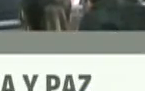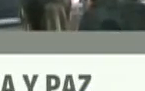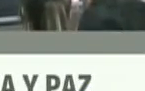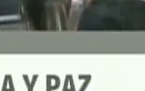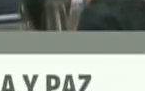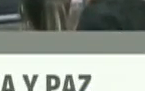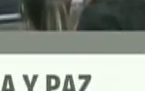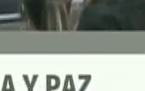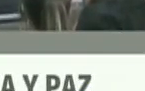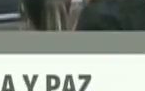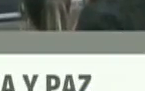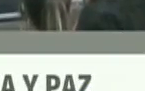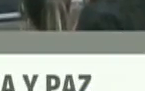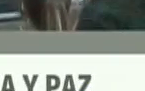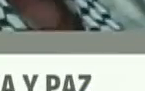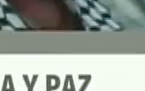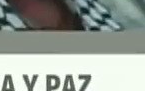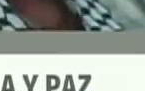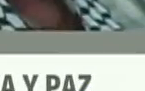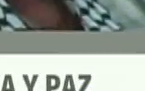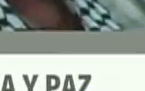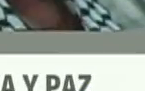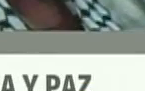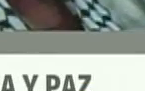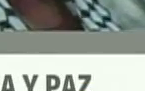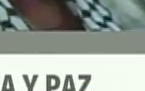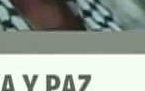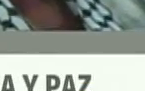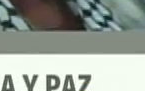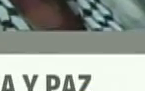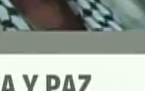niñas, a los carajitos, como le decimos nosotros,